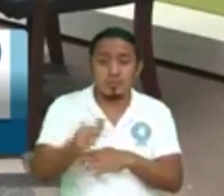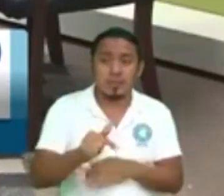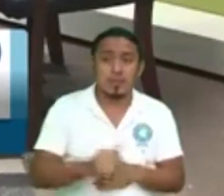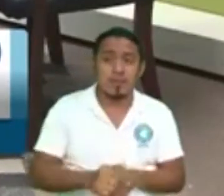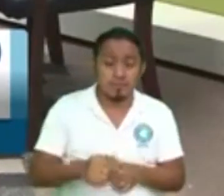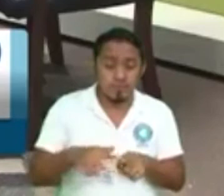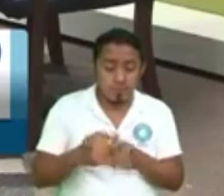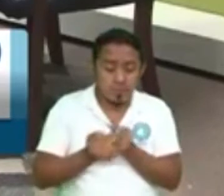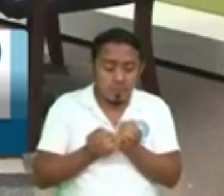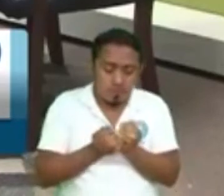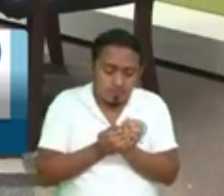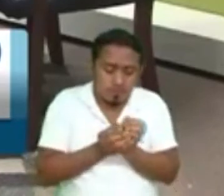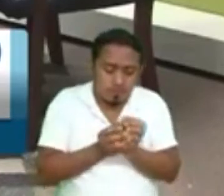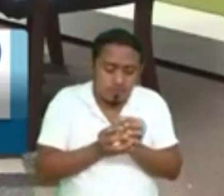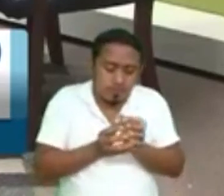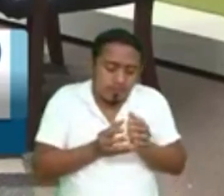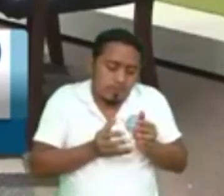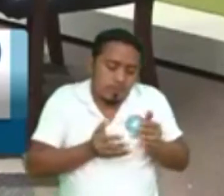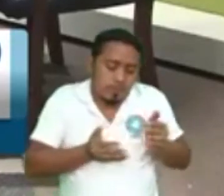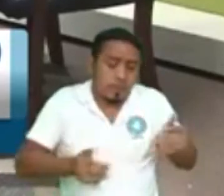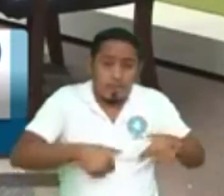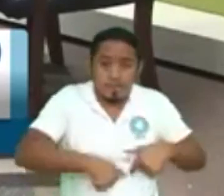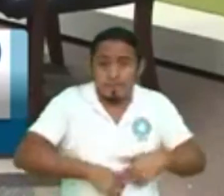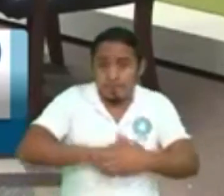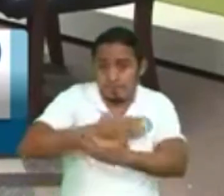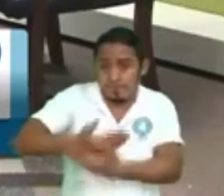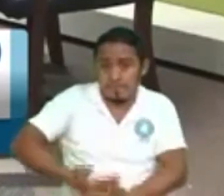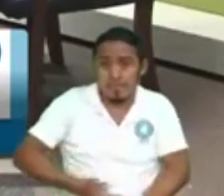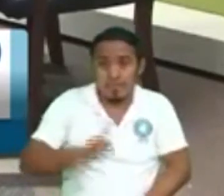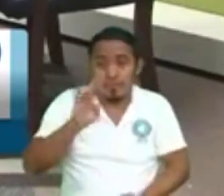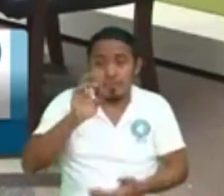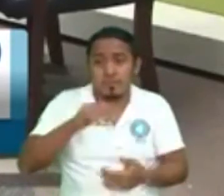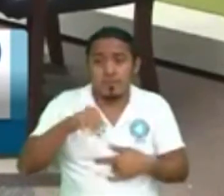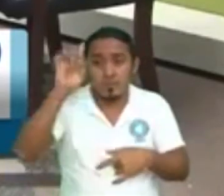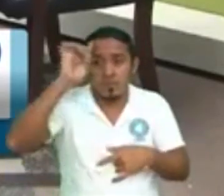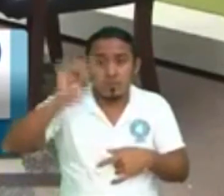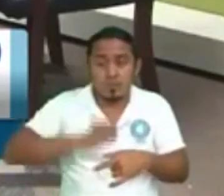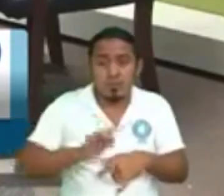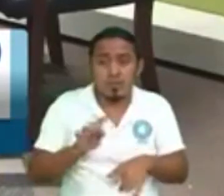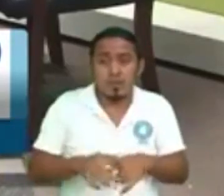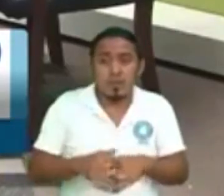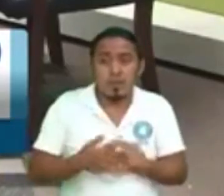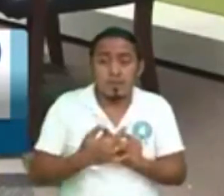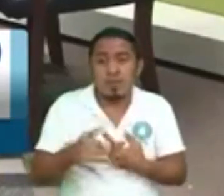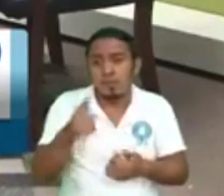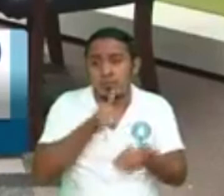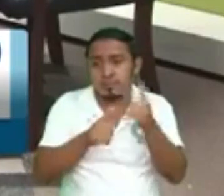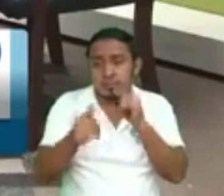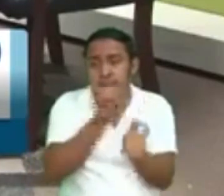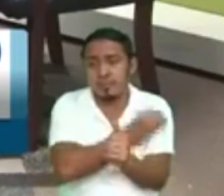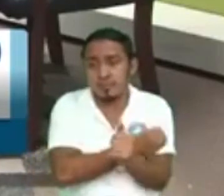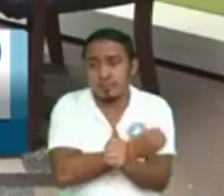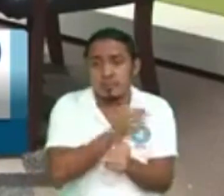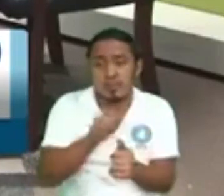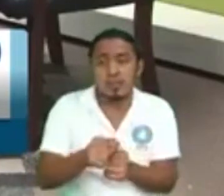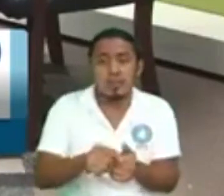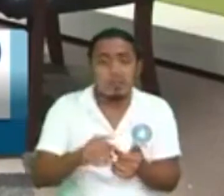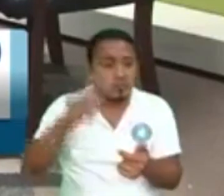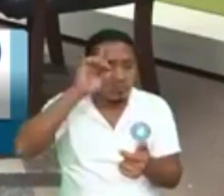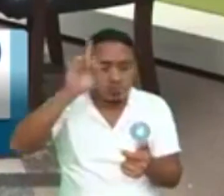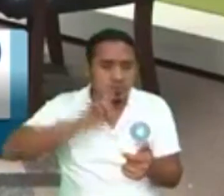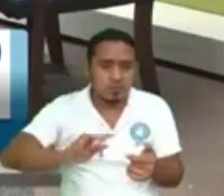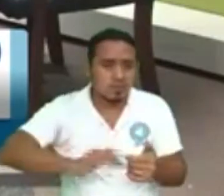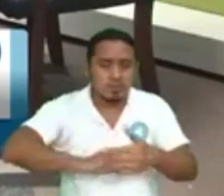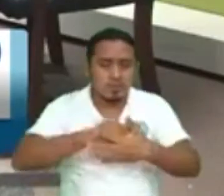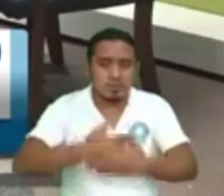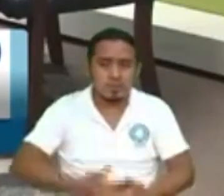la principal. Entonces, ¿qué pasa? Como no saben que están embarazadas, ellas empiezan a ingerir licor y no se dan cuenta de que están embarazadas.